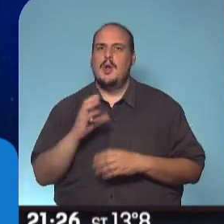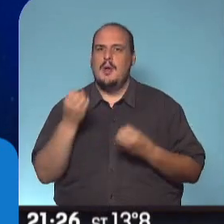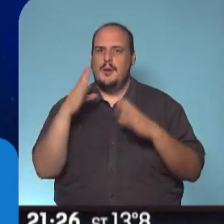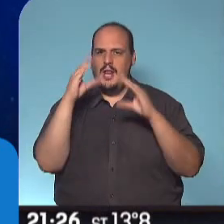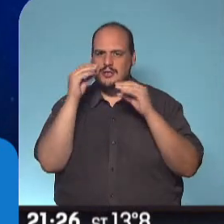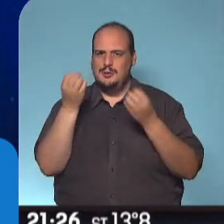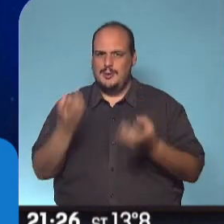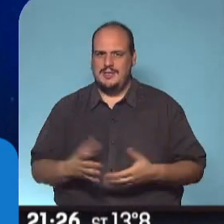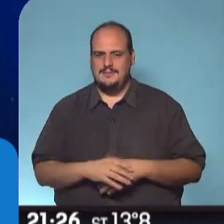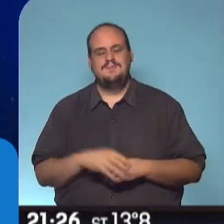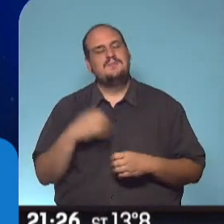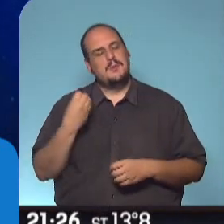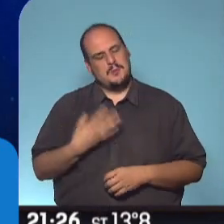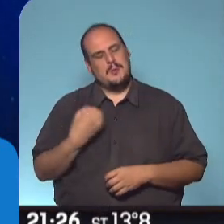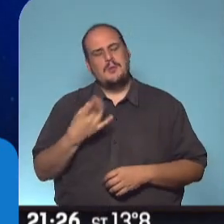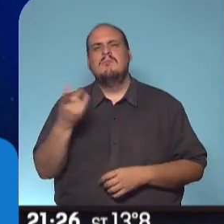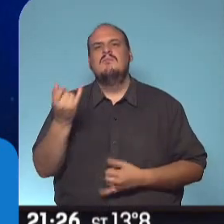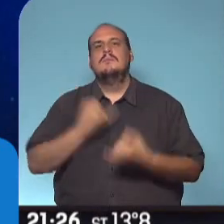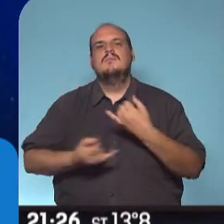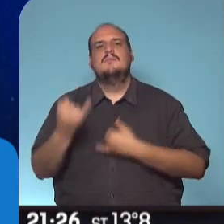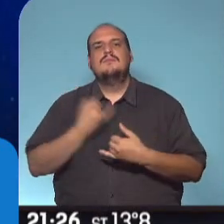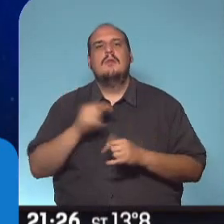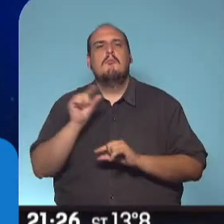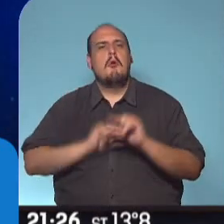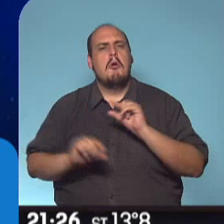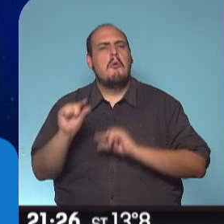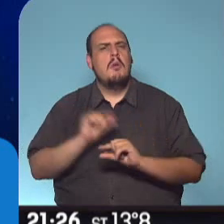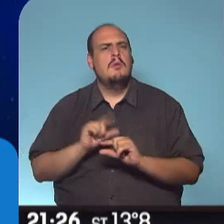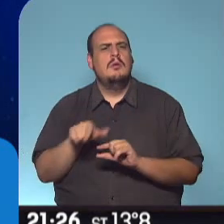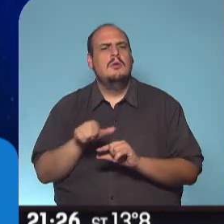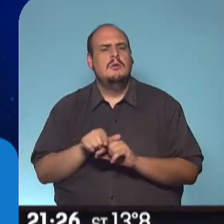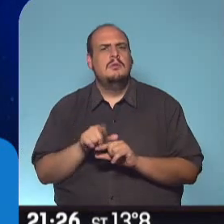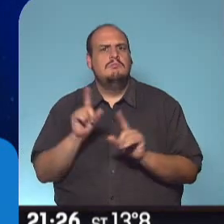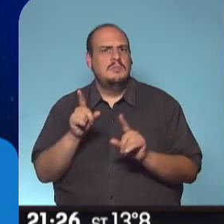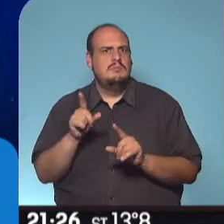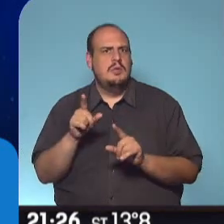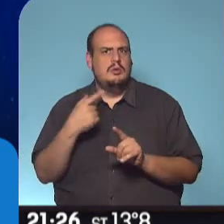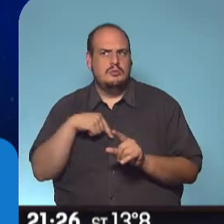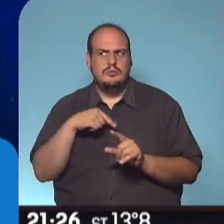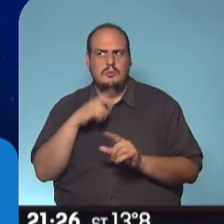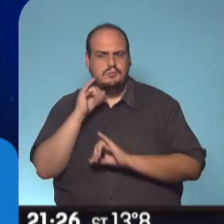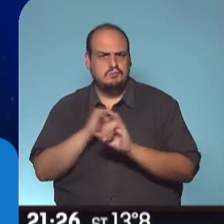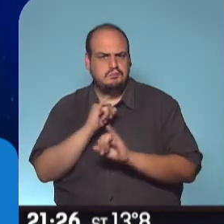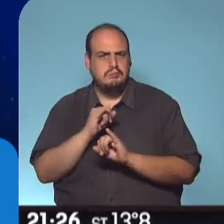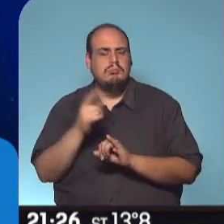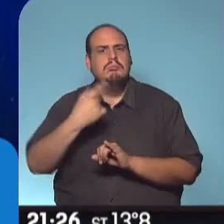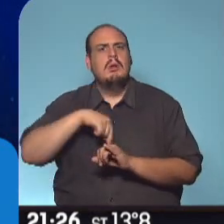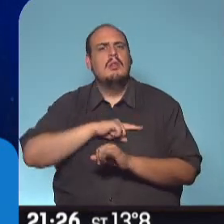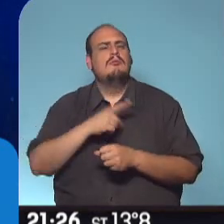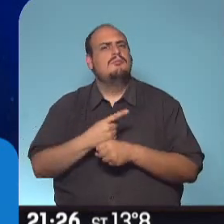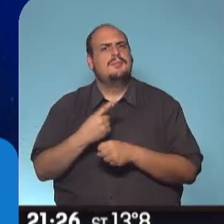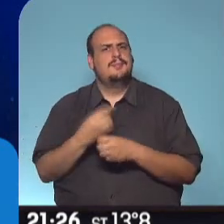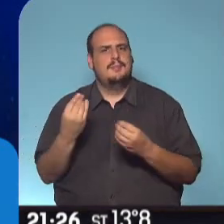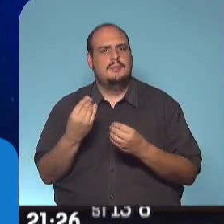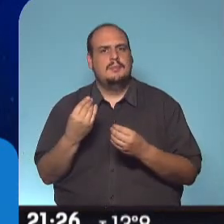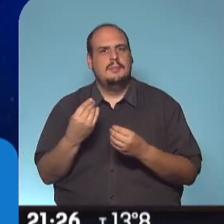¿cómo les va? Muy bien, muy bien. Cuéntenos de a poco lo que seguramente habrá escuchado para que nosotros primero sepamos